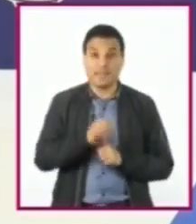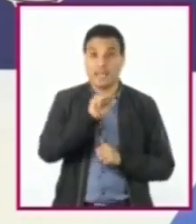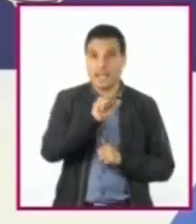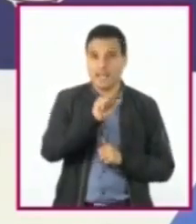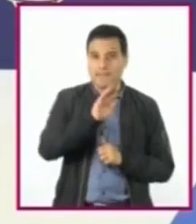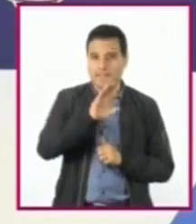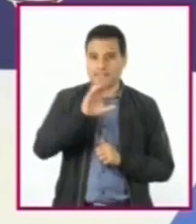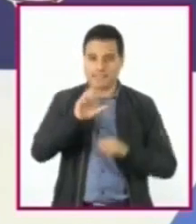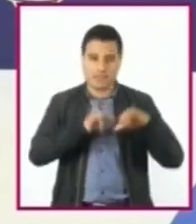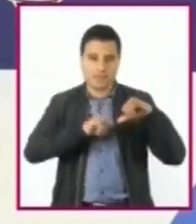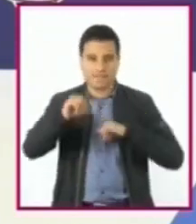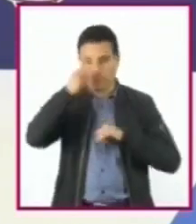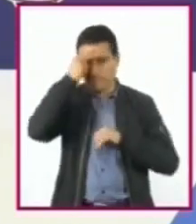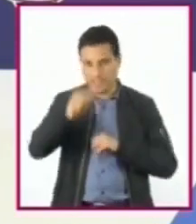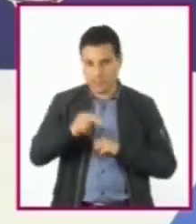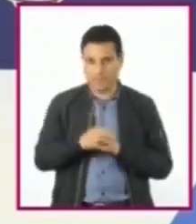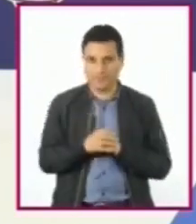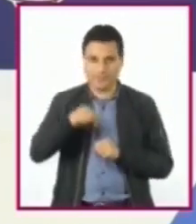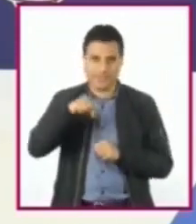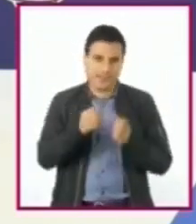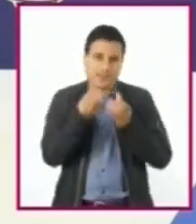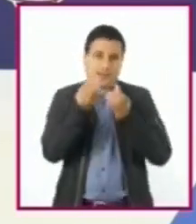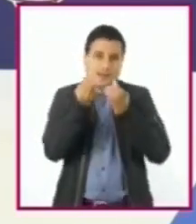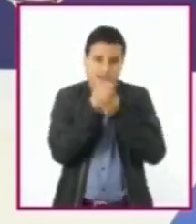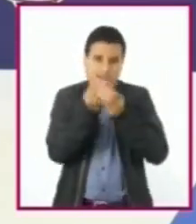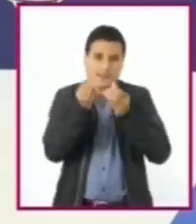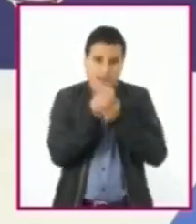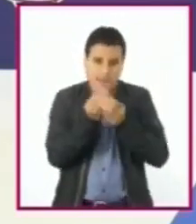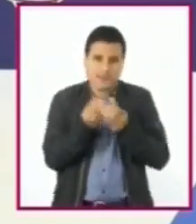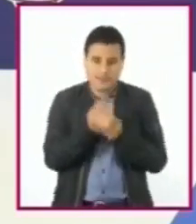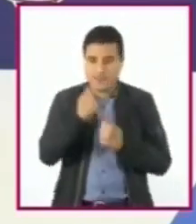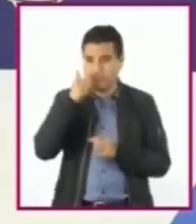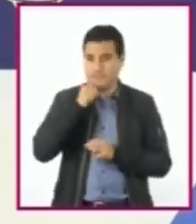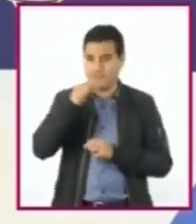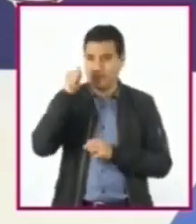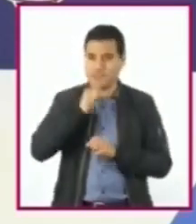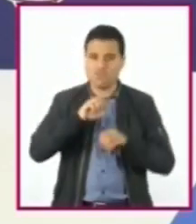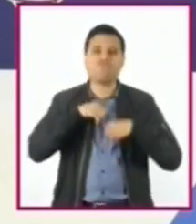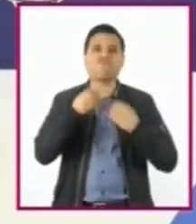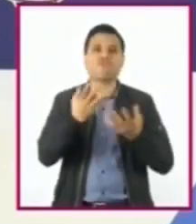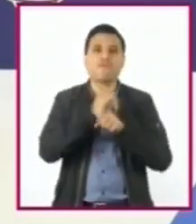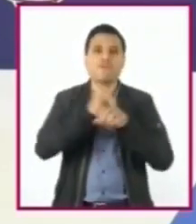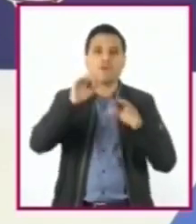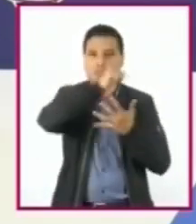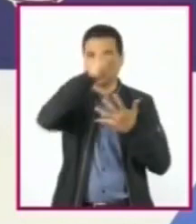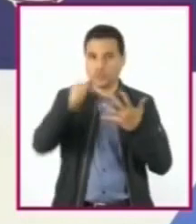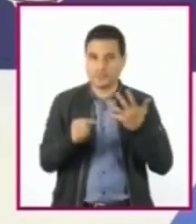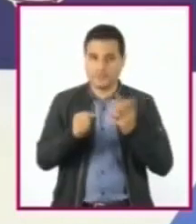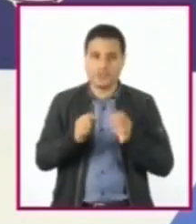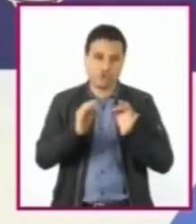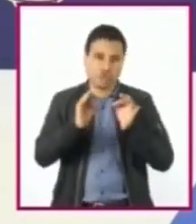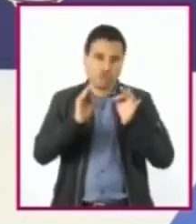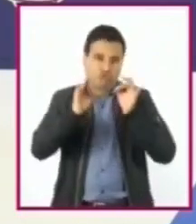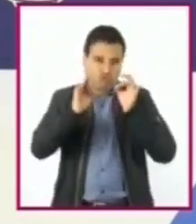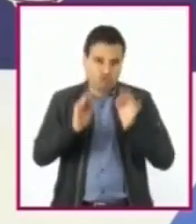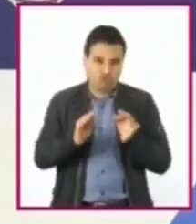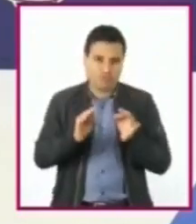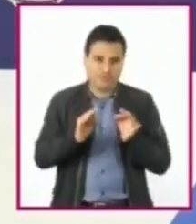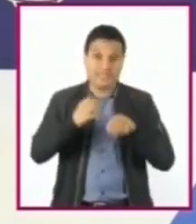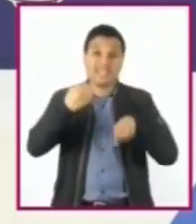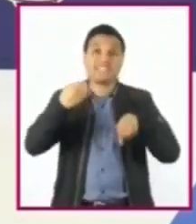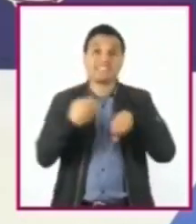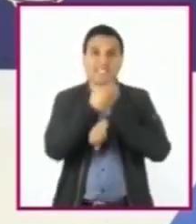de México, que a lo largo de estas sesiones nos dará referencia y datos geográficos sobre los estados